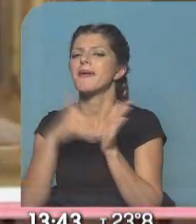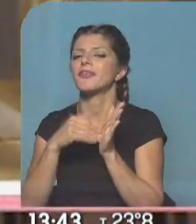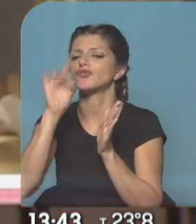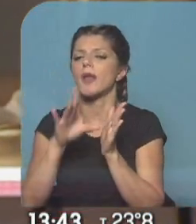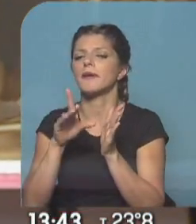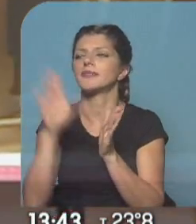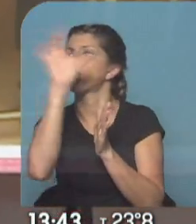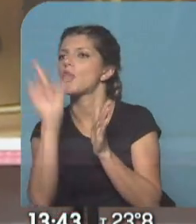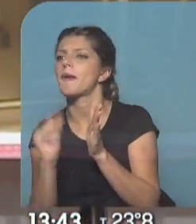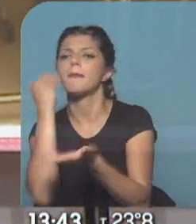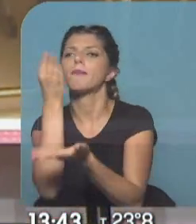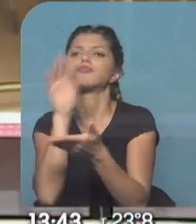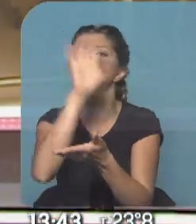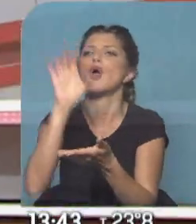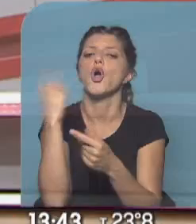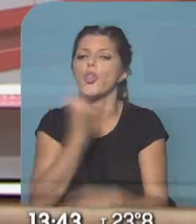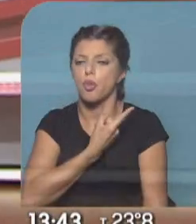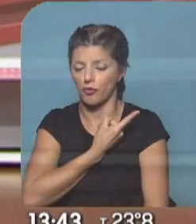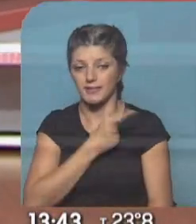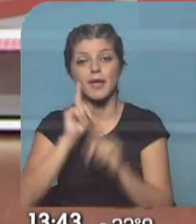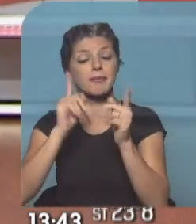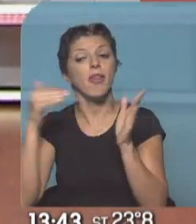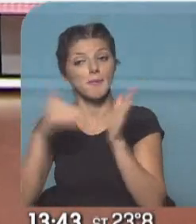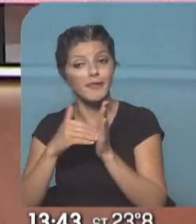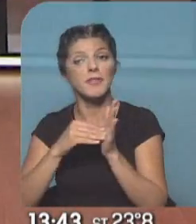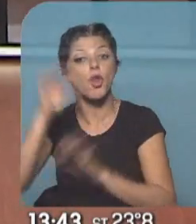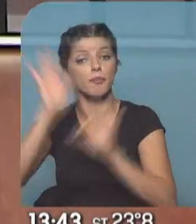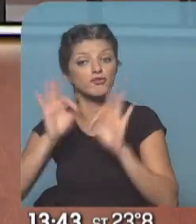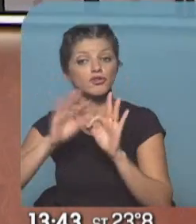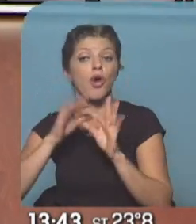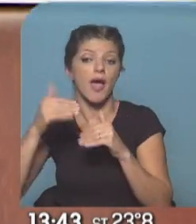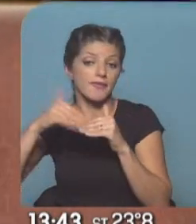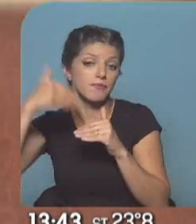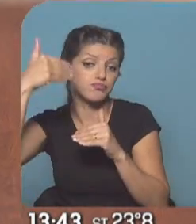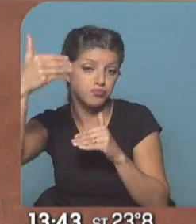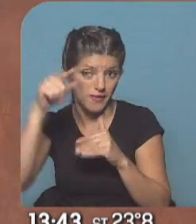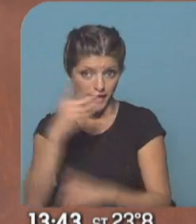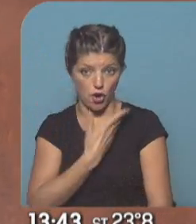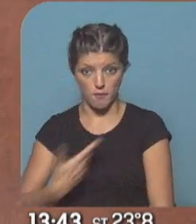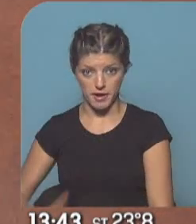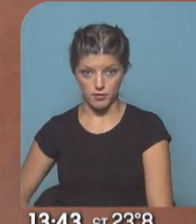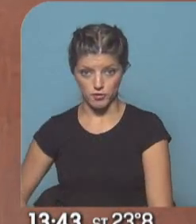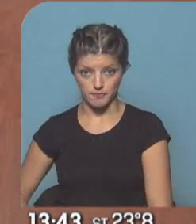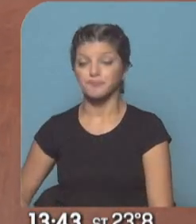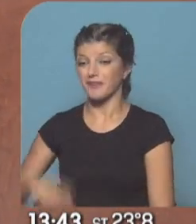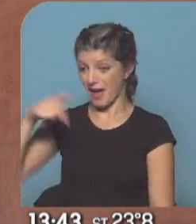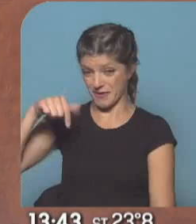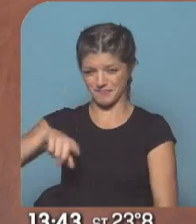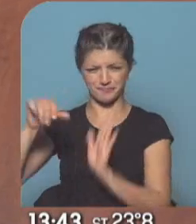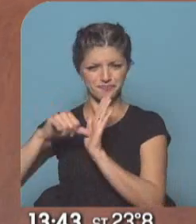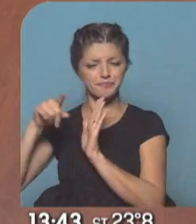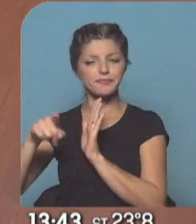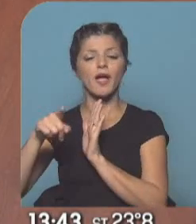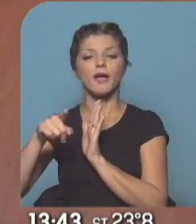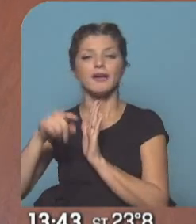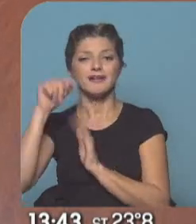sino el proyecto de mediano o largo plazo que tiene un gobierno. En el caso de Angola se agrega lo que recién comentaba Natalia.